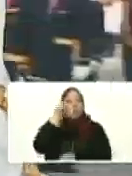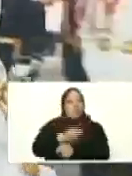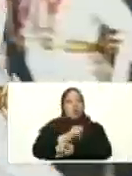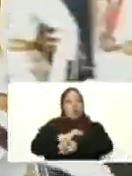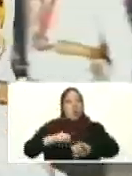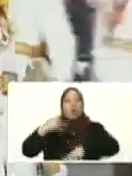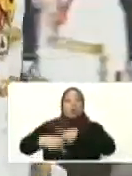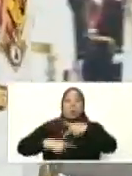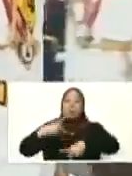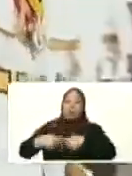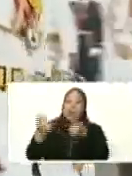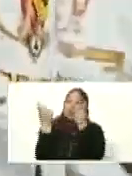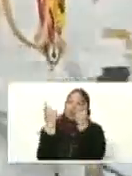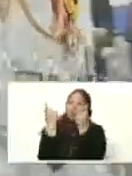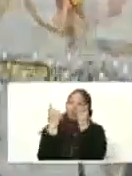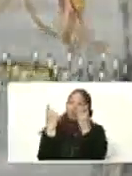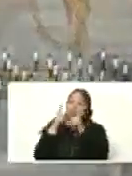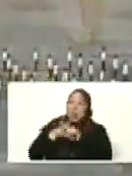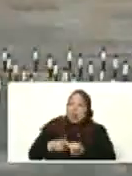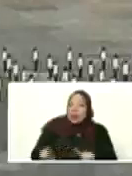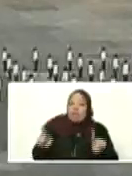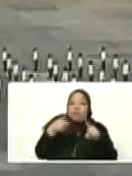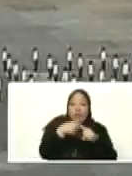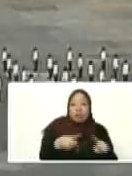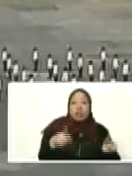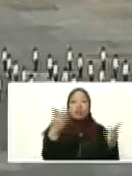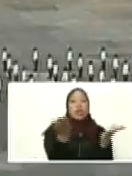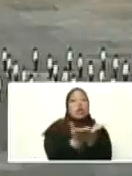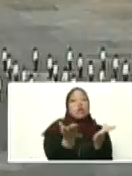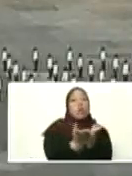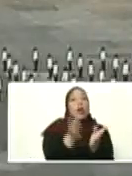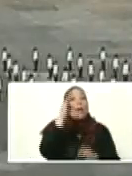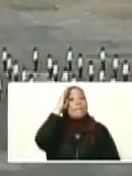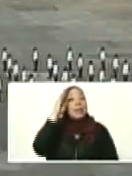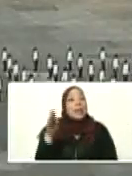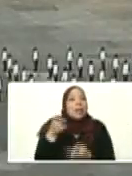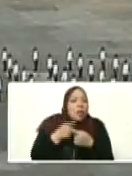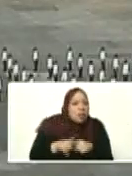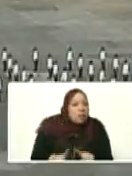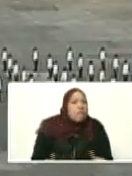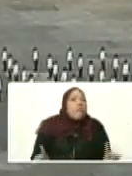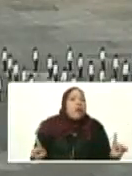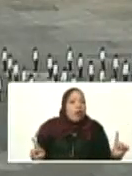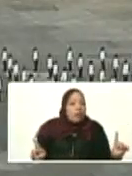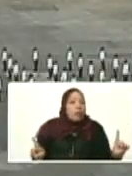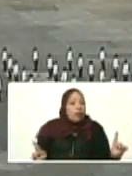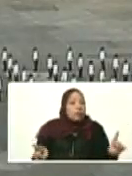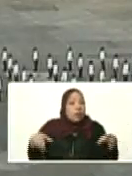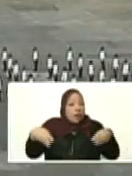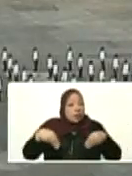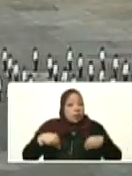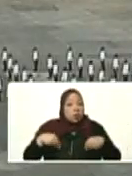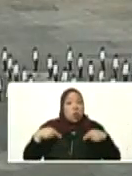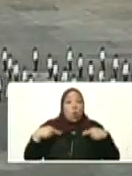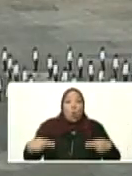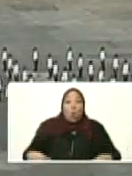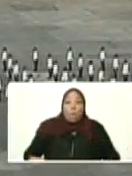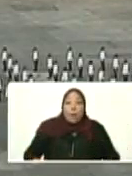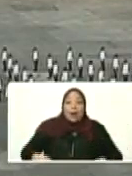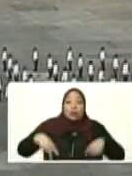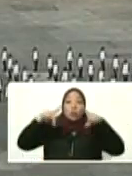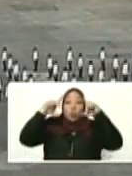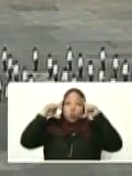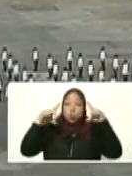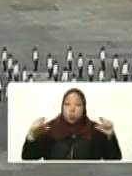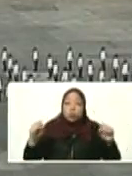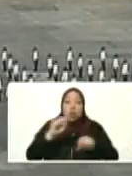un proceso de formación en las diferentes academias militares, donde adquirieron cualidades humanas enmarcadas en principios